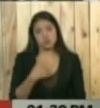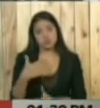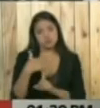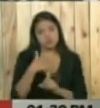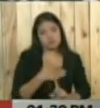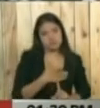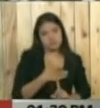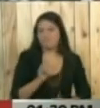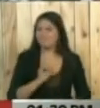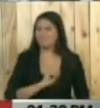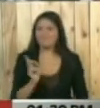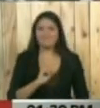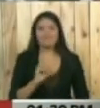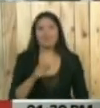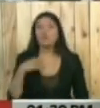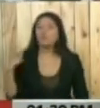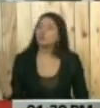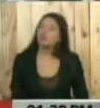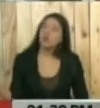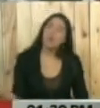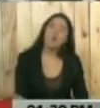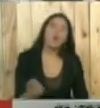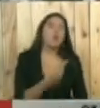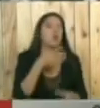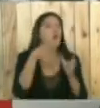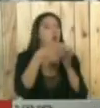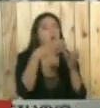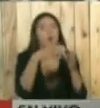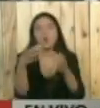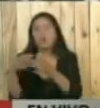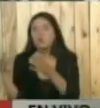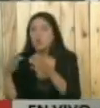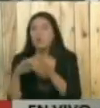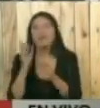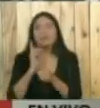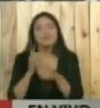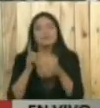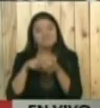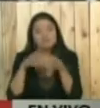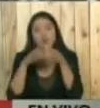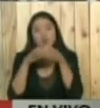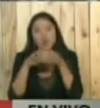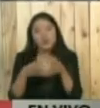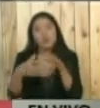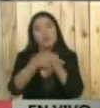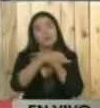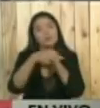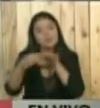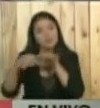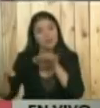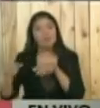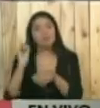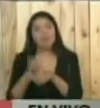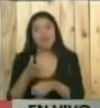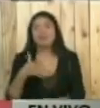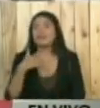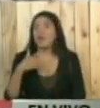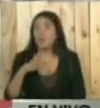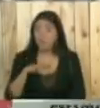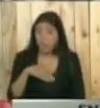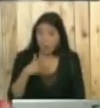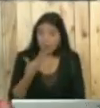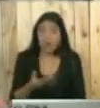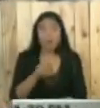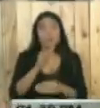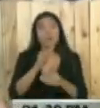excluido, que todos los sectores, todos los grupos estén ahí en los equipos políticos municipales. Que seamos capaces